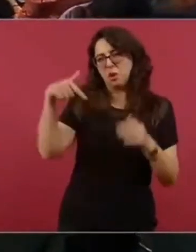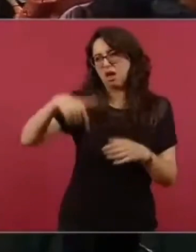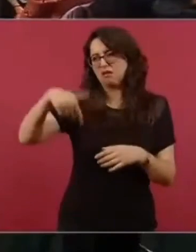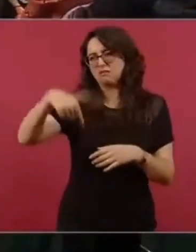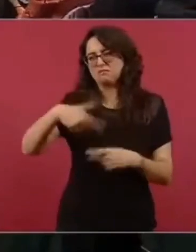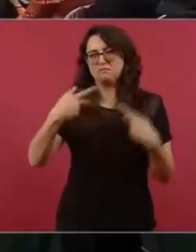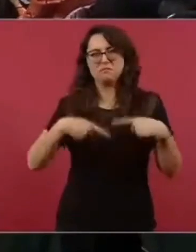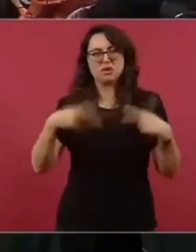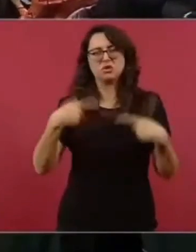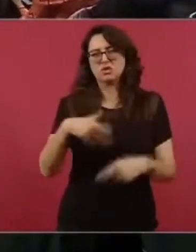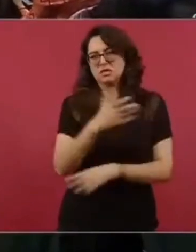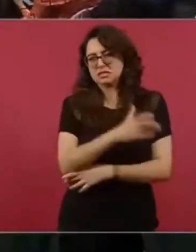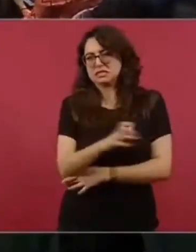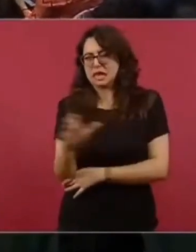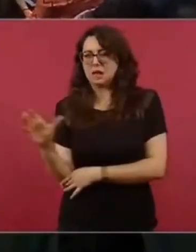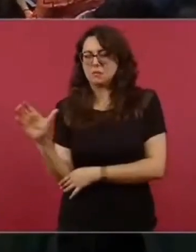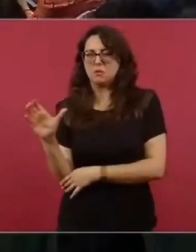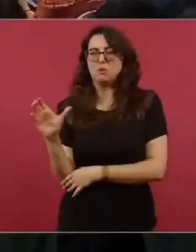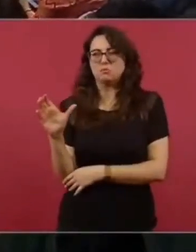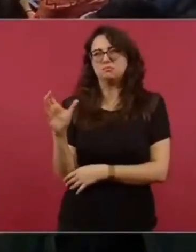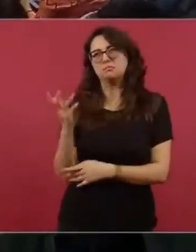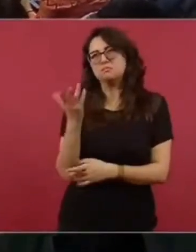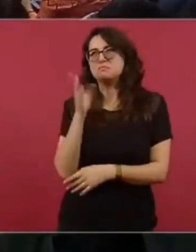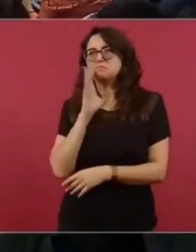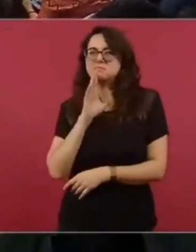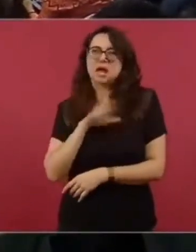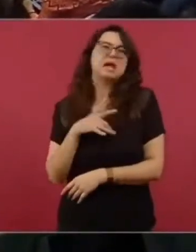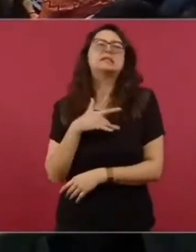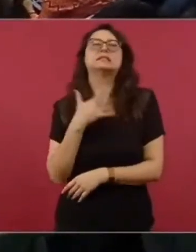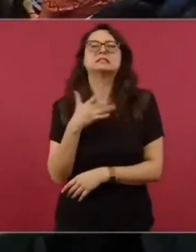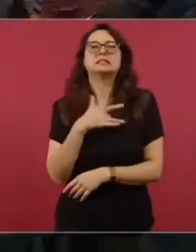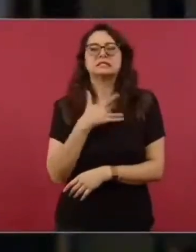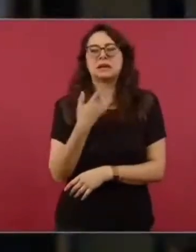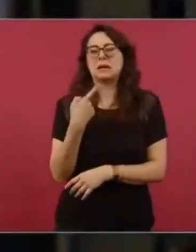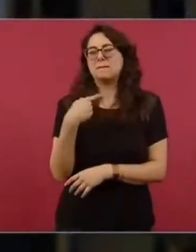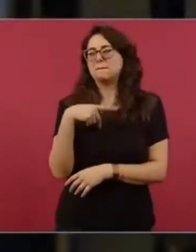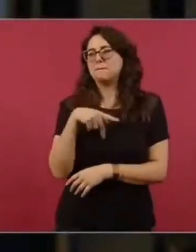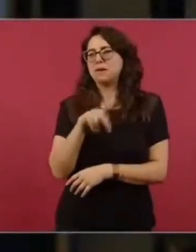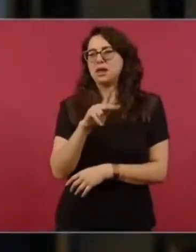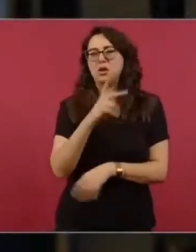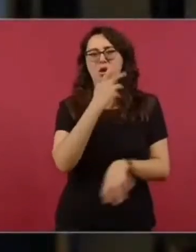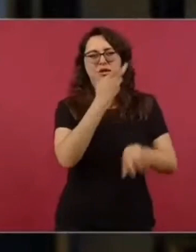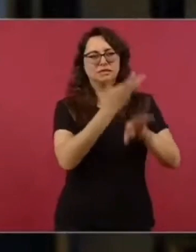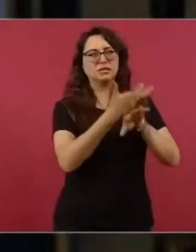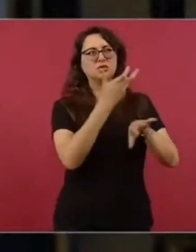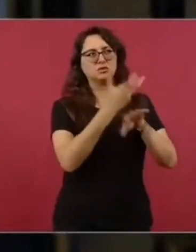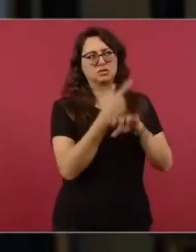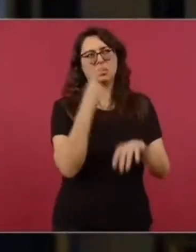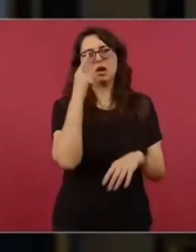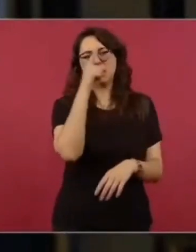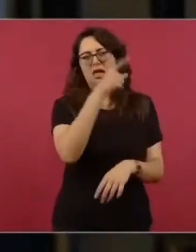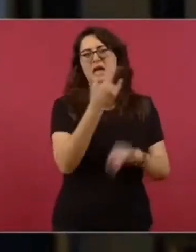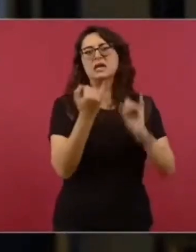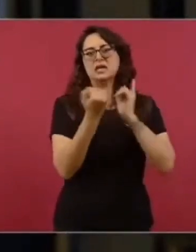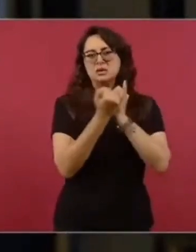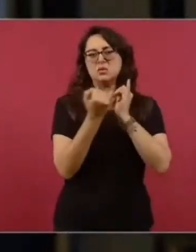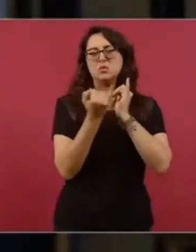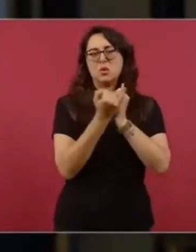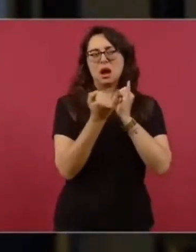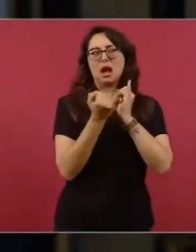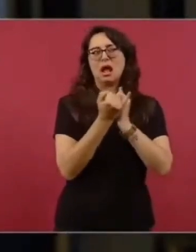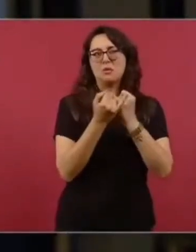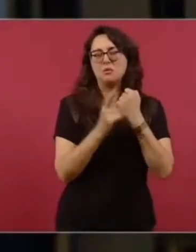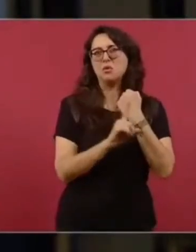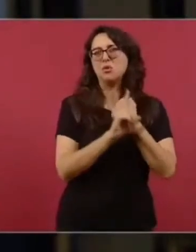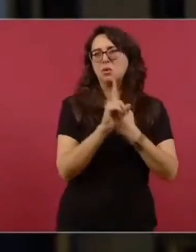estuvimos platicando con el investigador Timothy Wise, que ha hecho